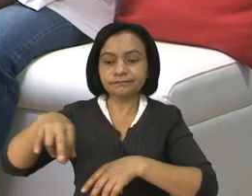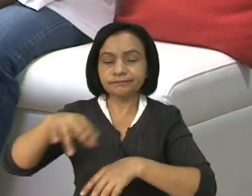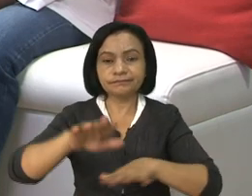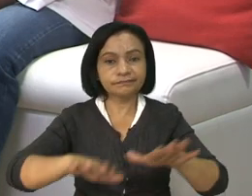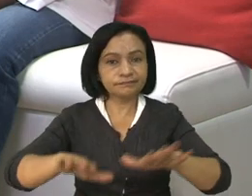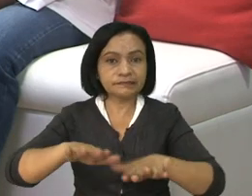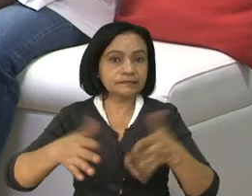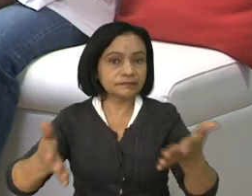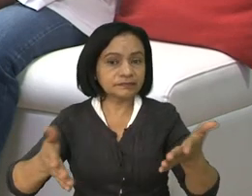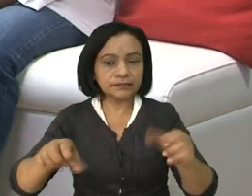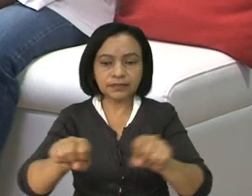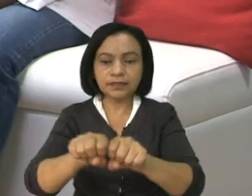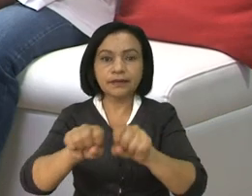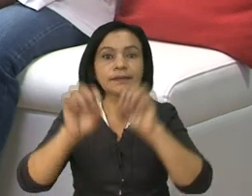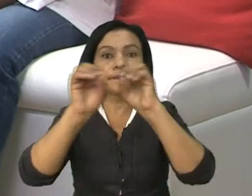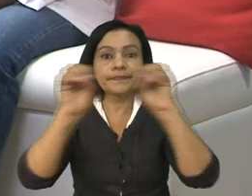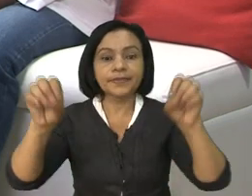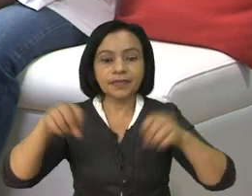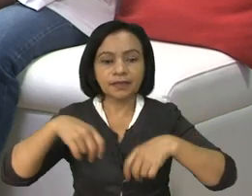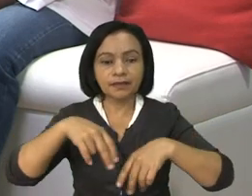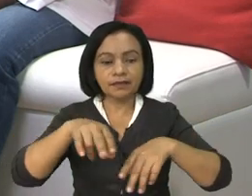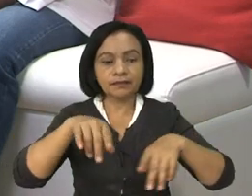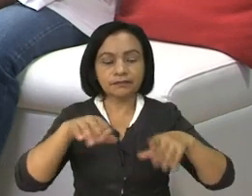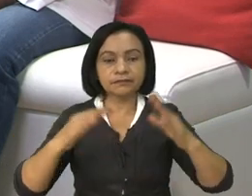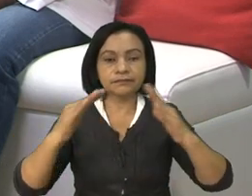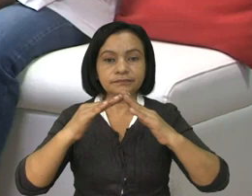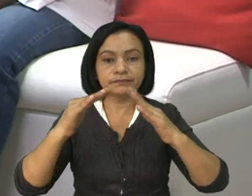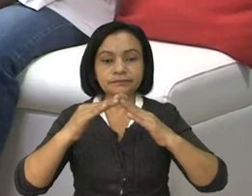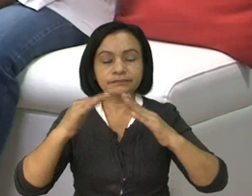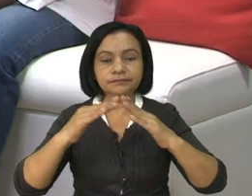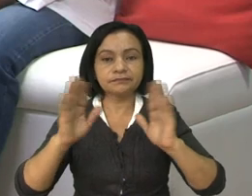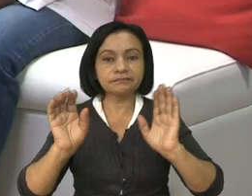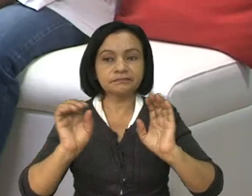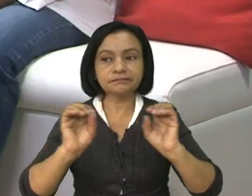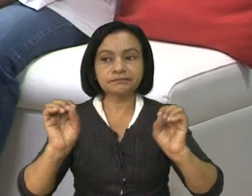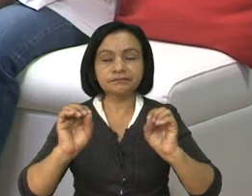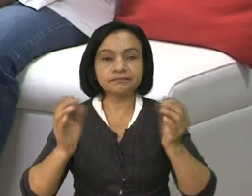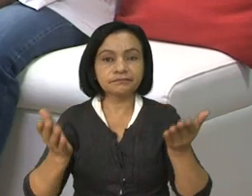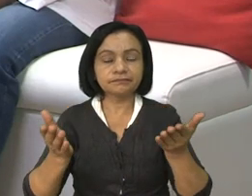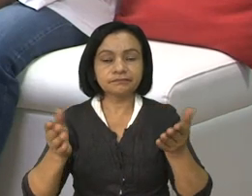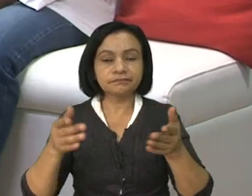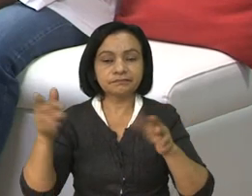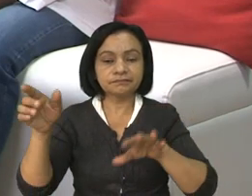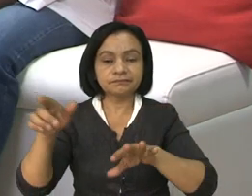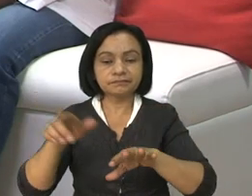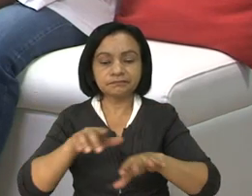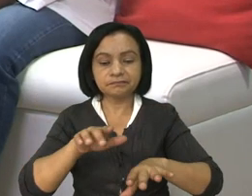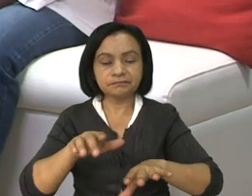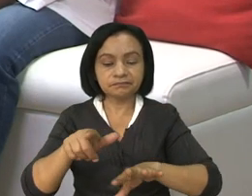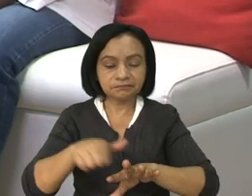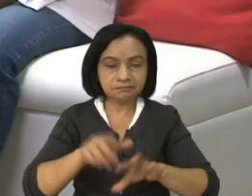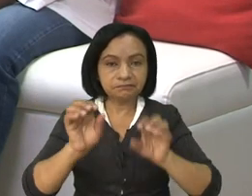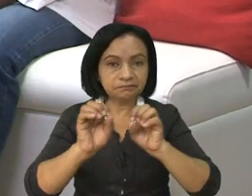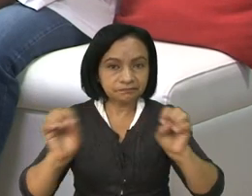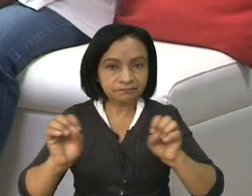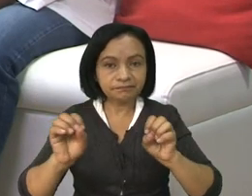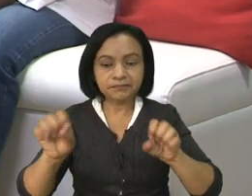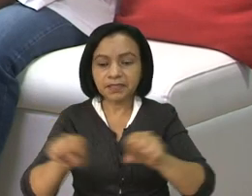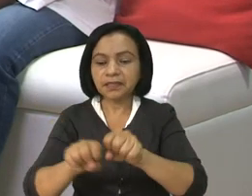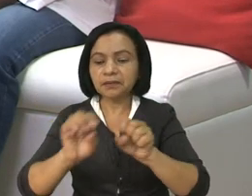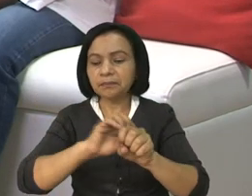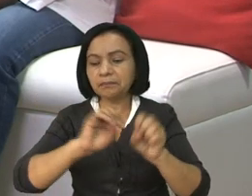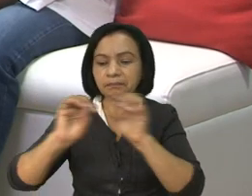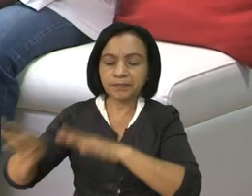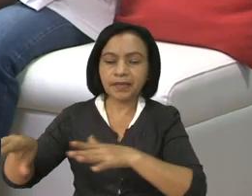ejemplo, están en el piso de la casa, pero andan sin chinela, sin zapatos. Es una forma muy